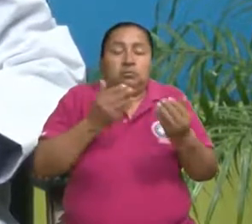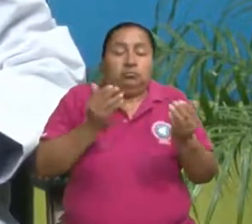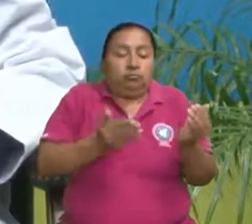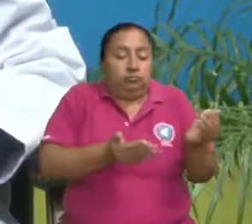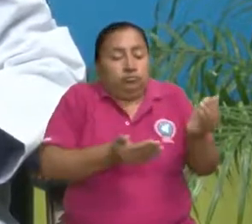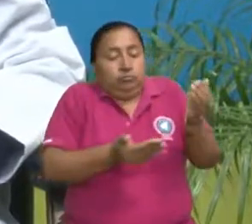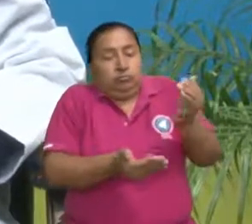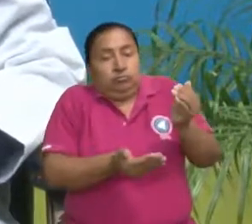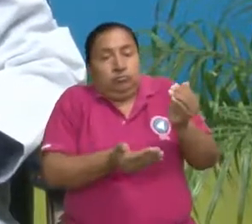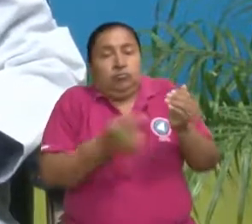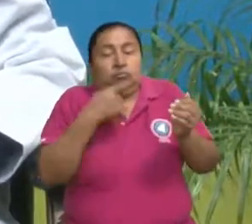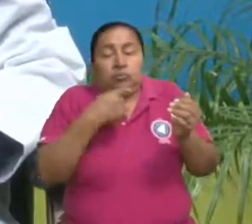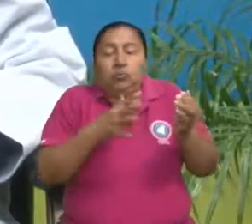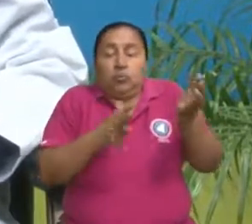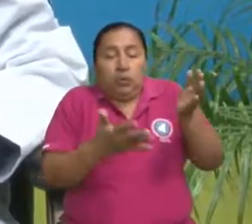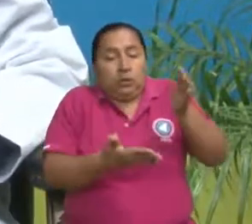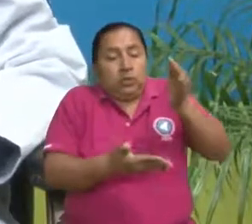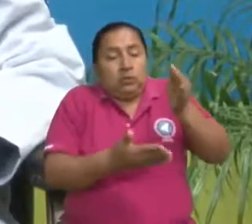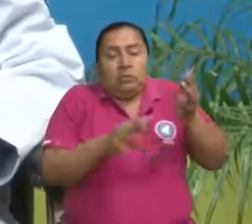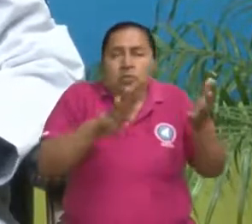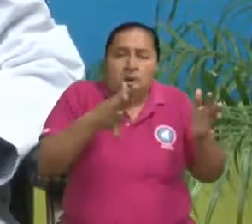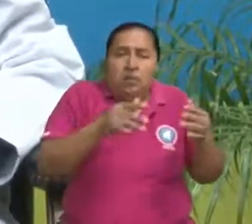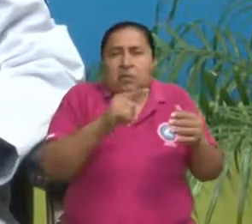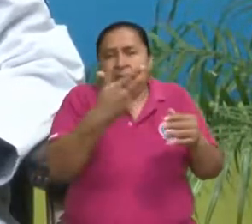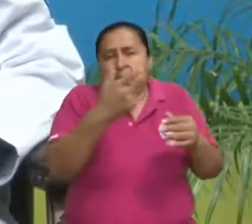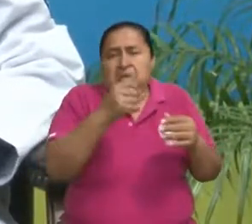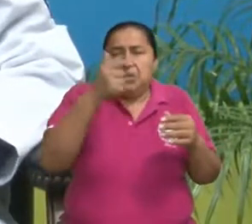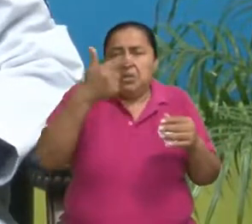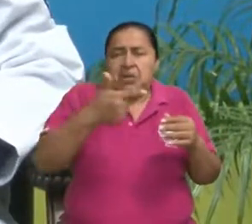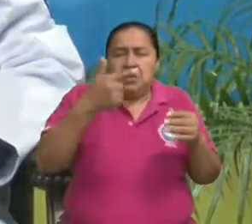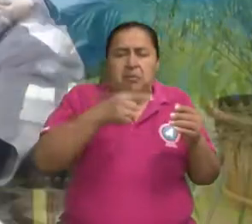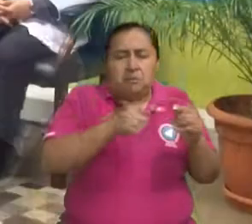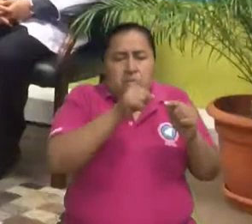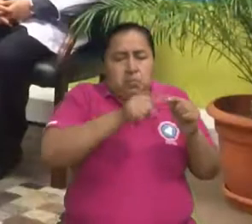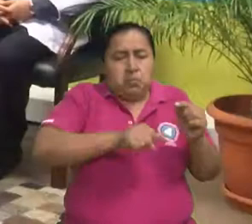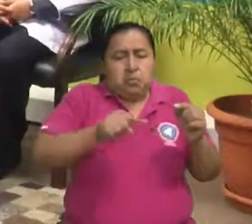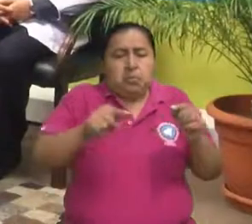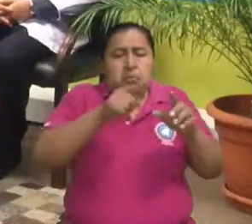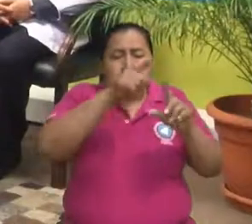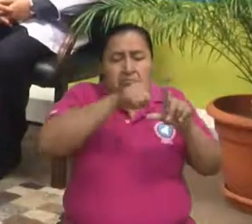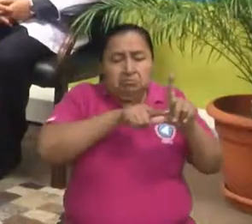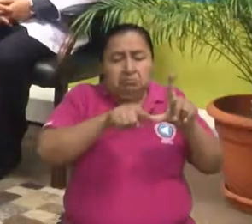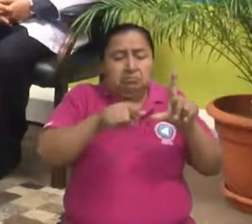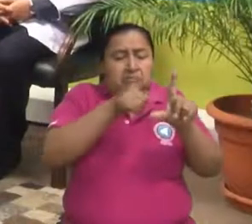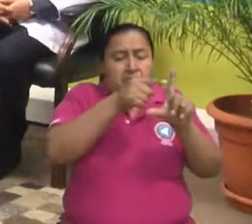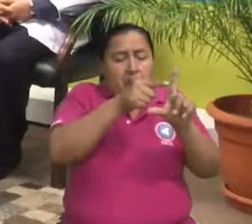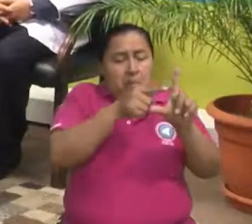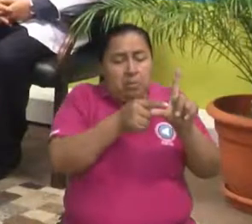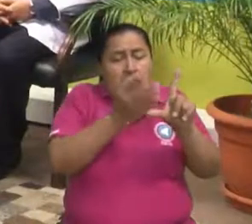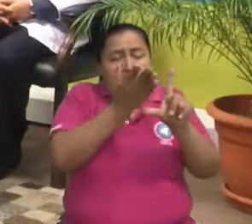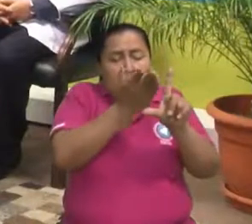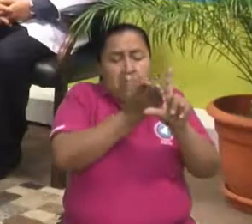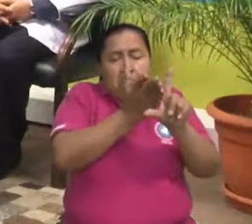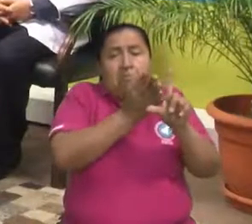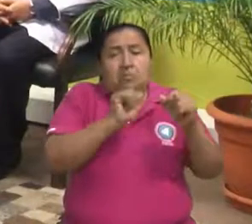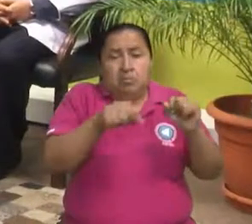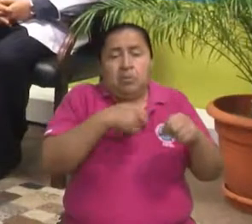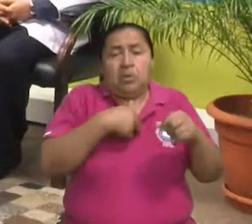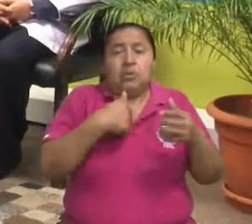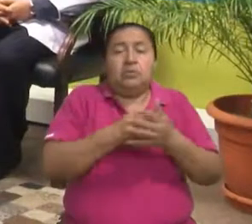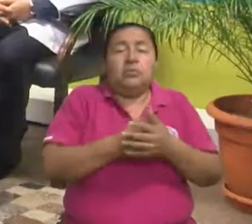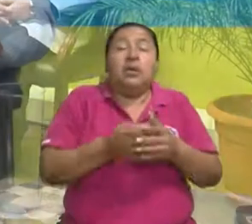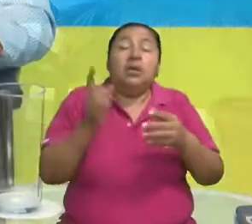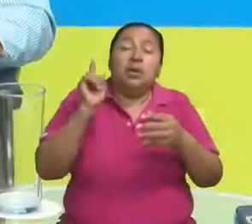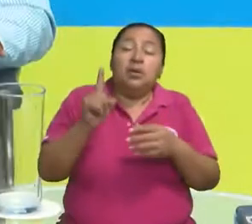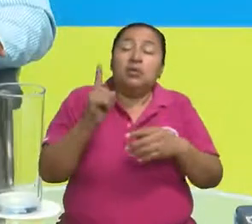inclinado, una inclinación más o menos de unos 70 grados se colocan al niño. Esos son uno de los